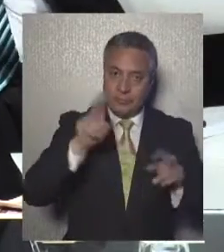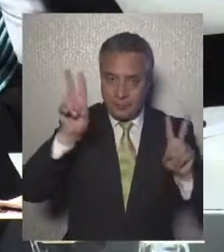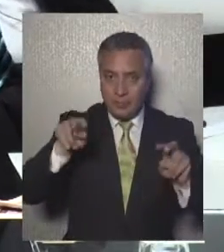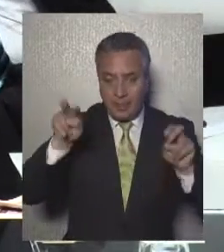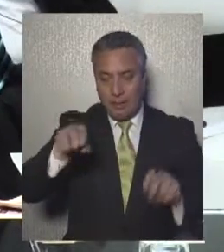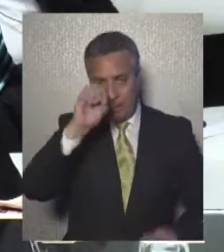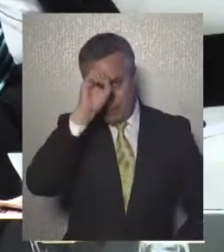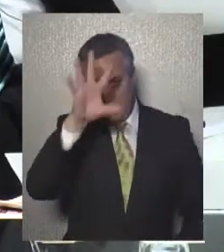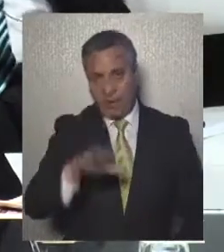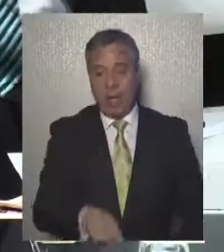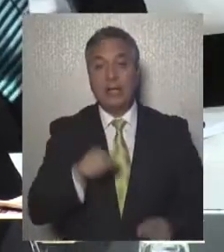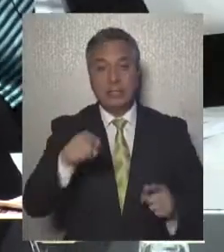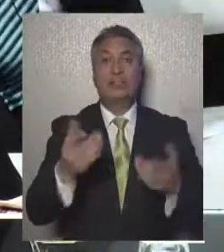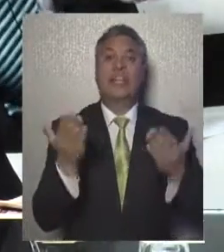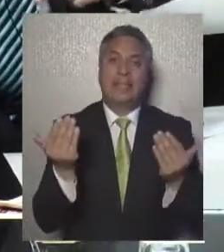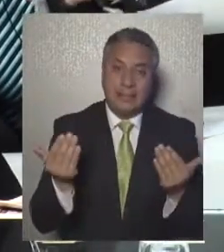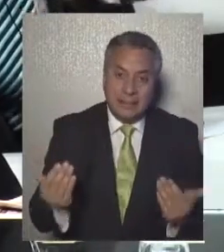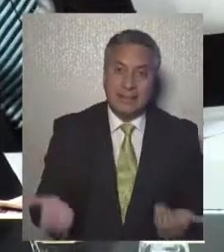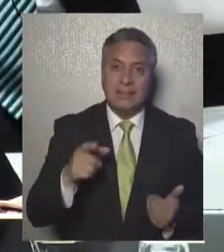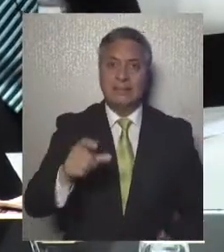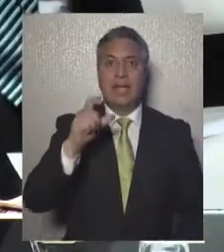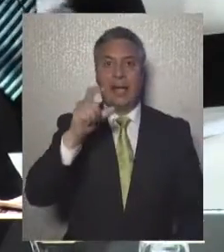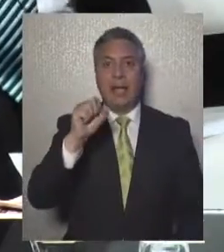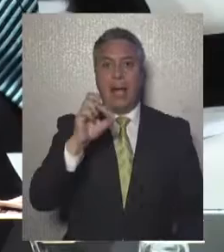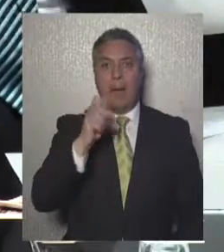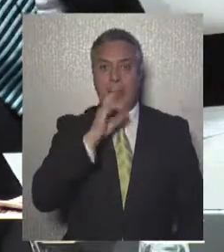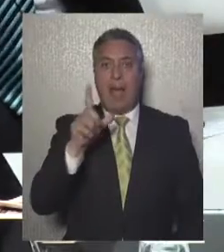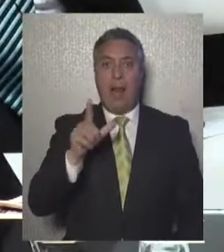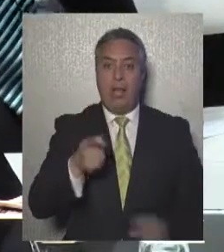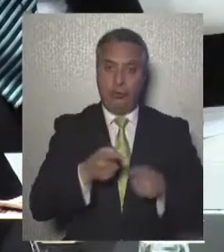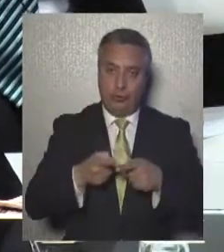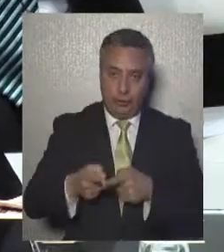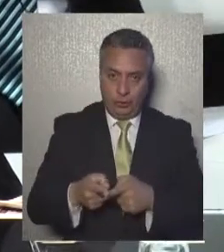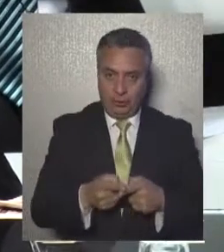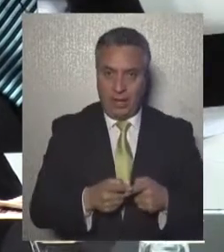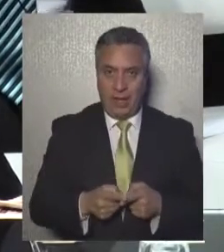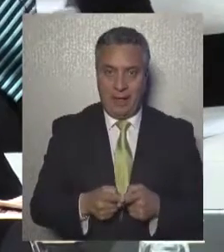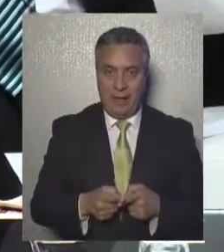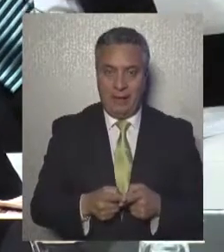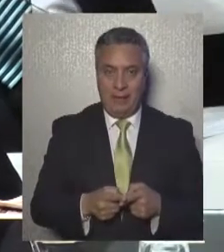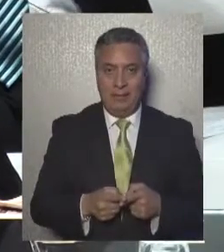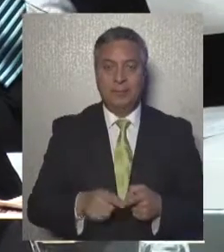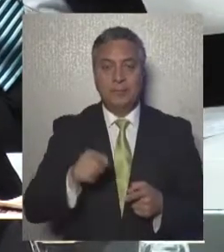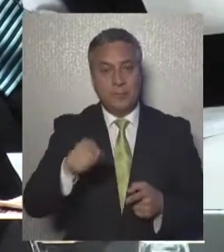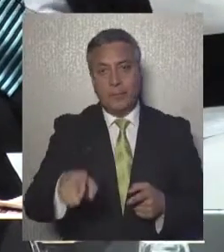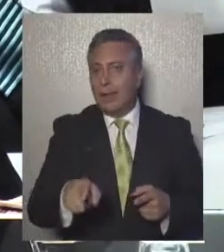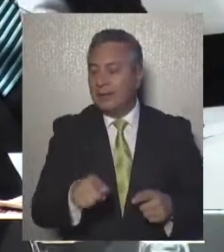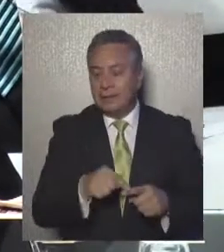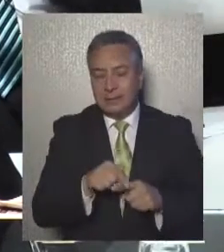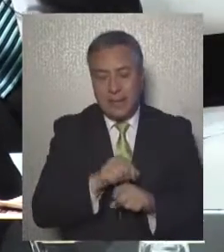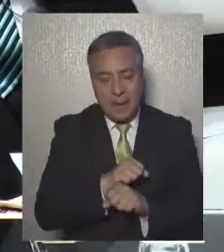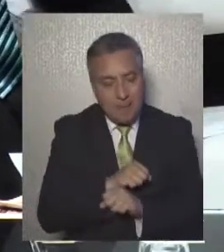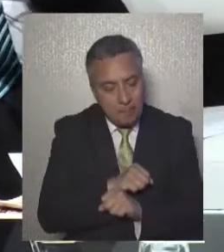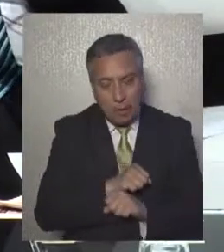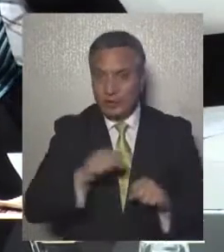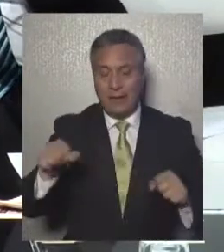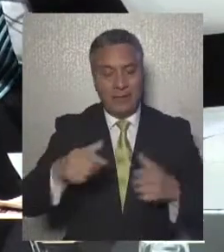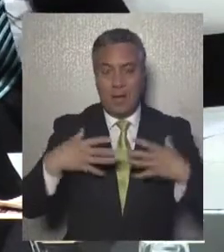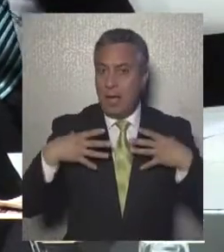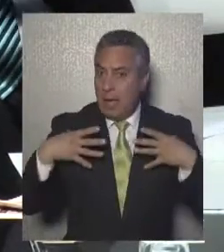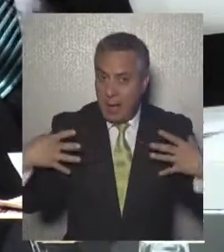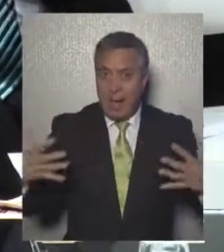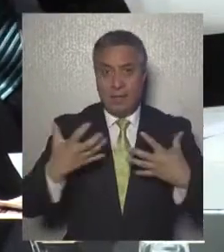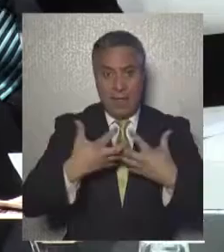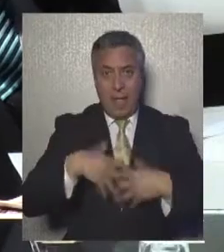social. Si uno está en el corto plazo, sin vinculaciones de más largo plazo, es imposible que grandes empresas y